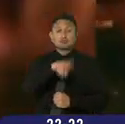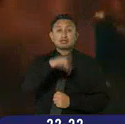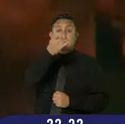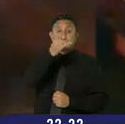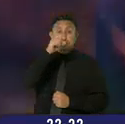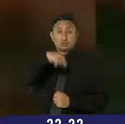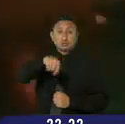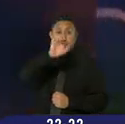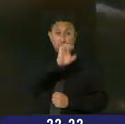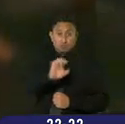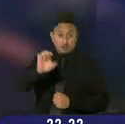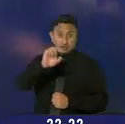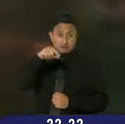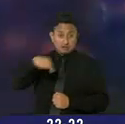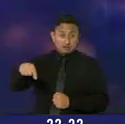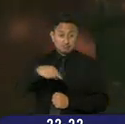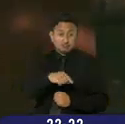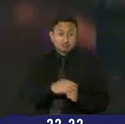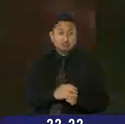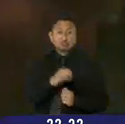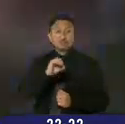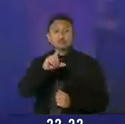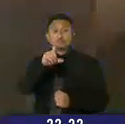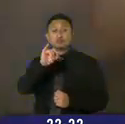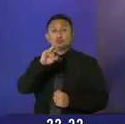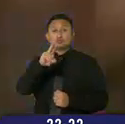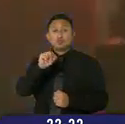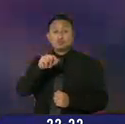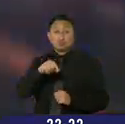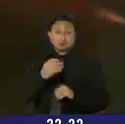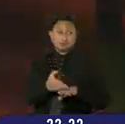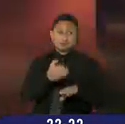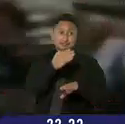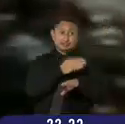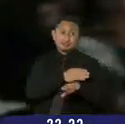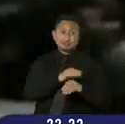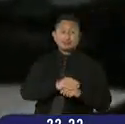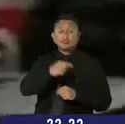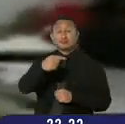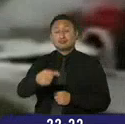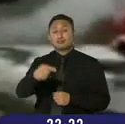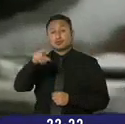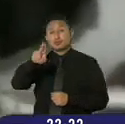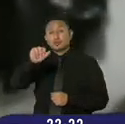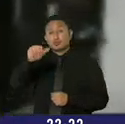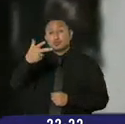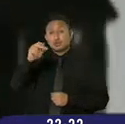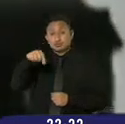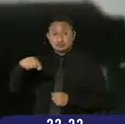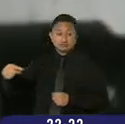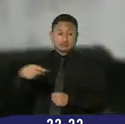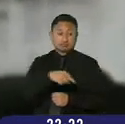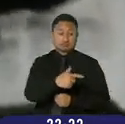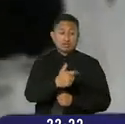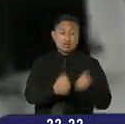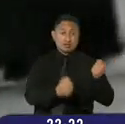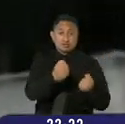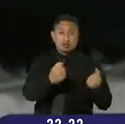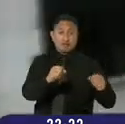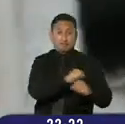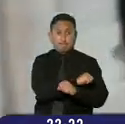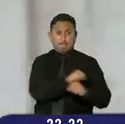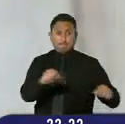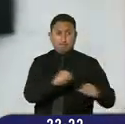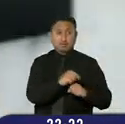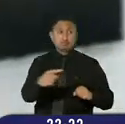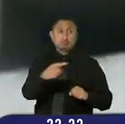delictiva Oliver Sinisterra, liderada en ese entonces por el extinto alias Guacho, ordenó la explosión de un carro bomba que dejó gran parte de las